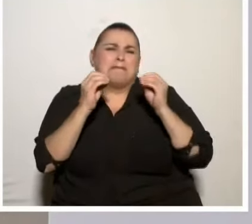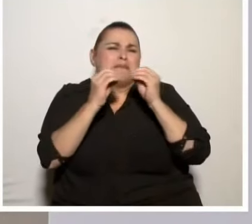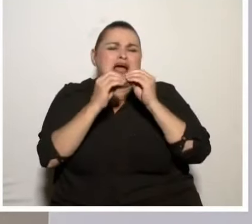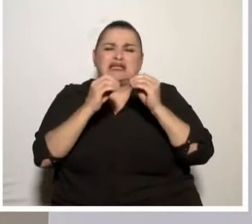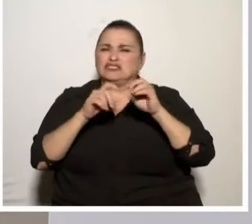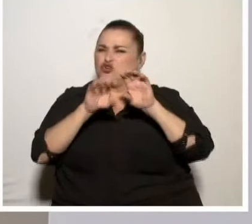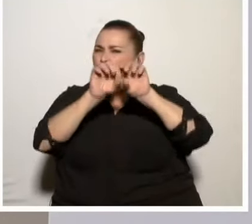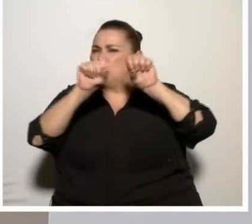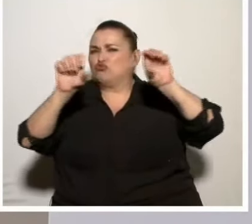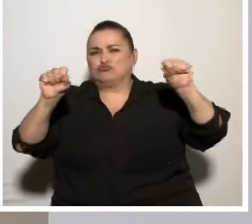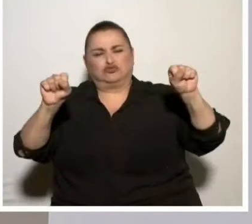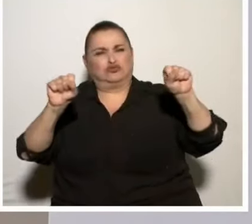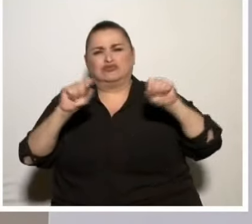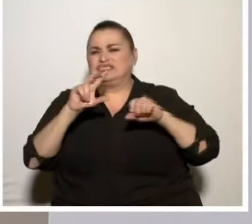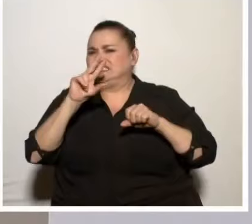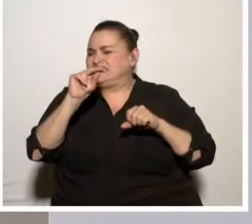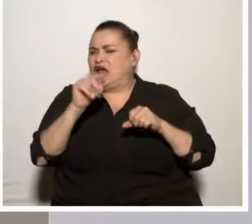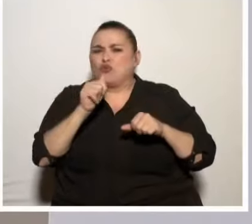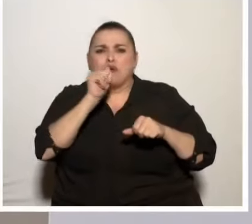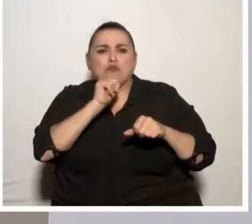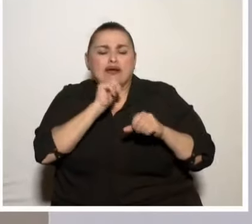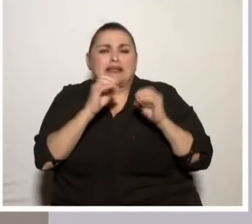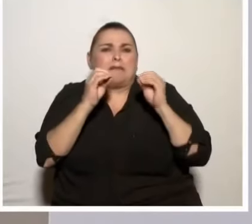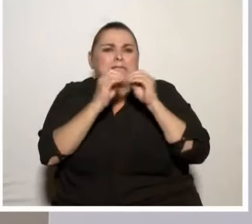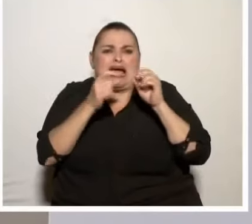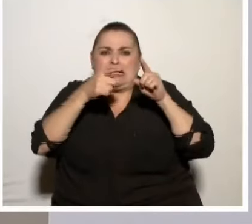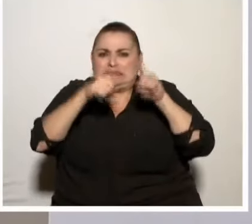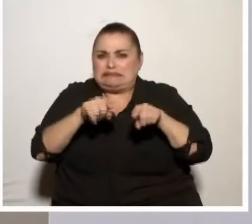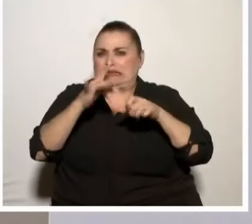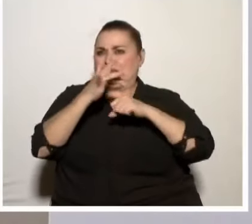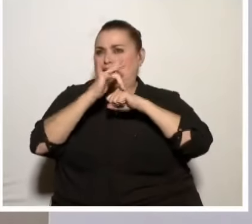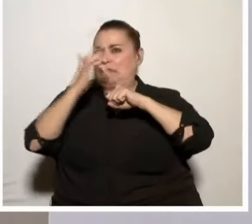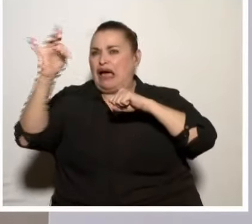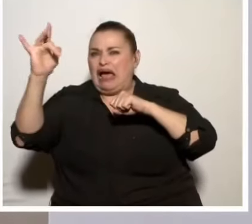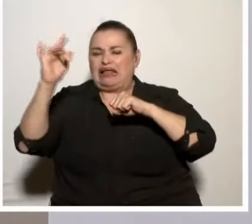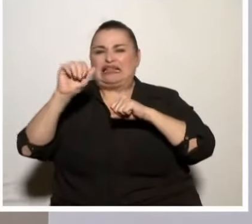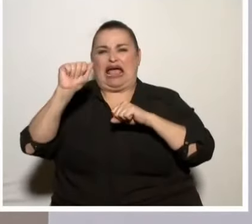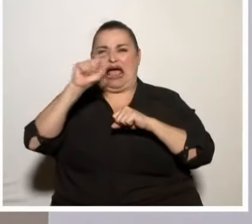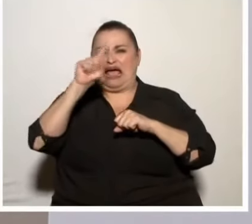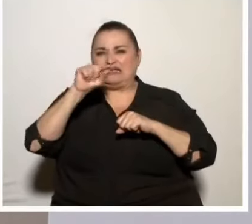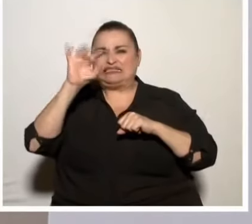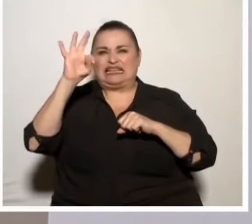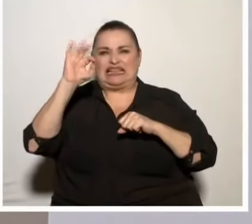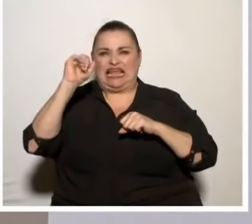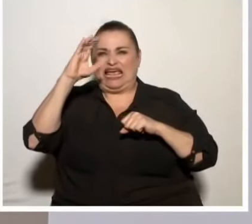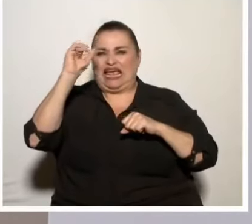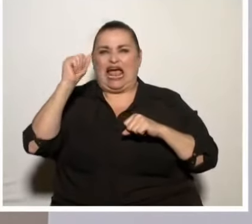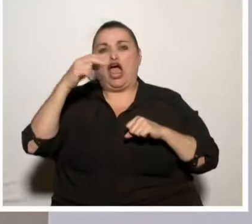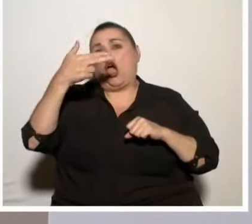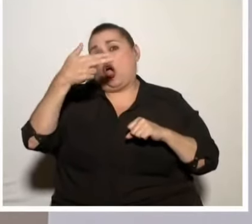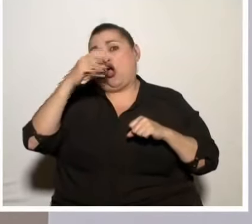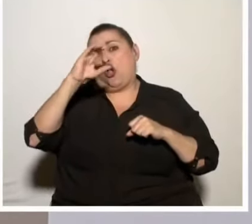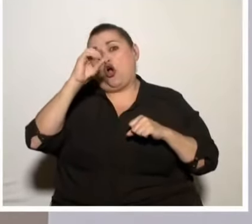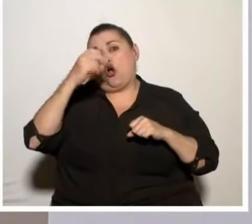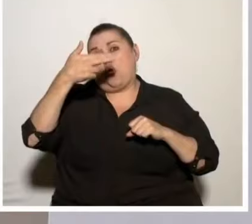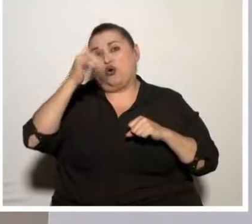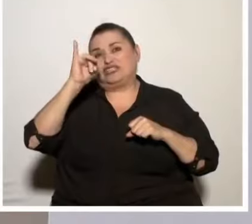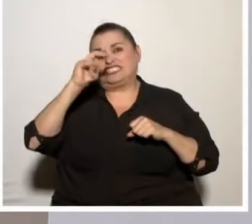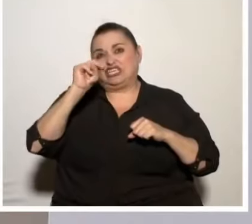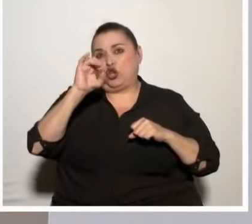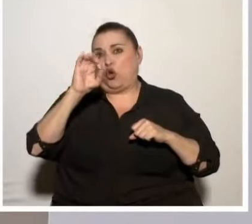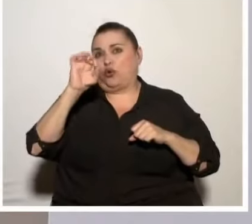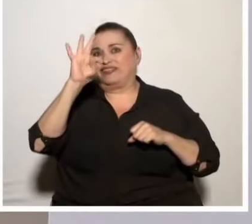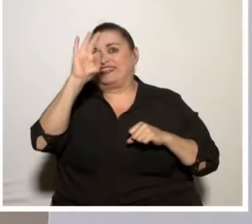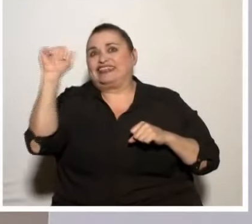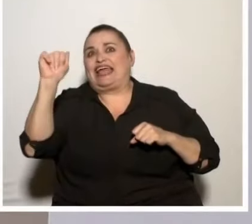no aguanta más casos como el Diamante, Azteca, Cochinota le llamo yo porque es bien